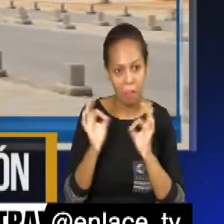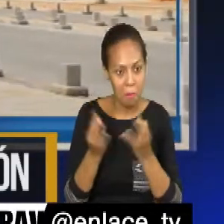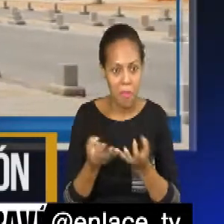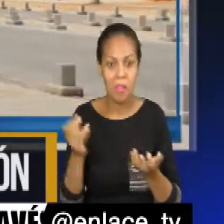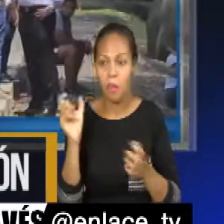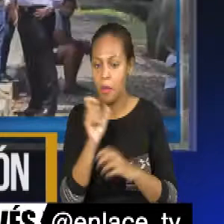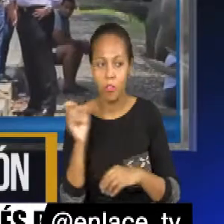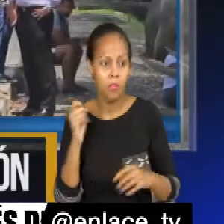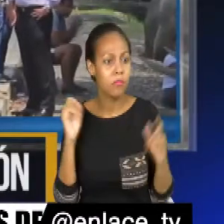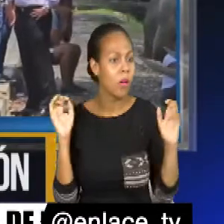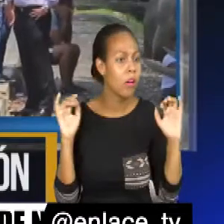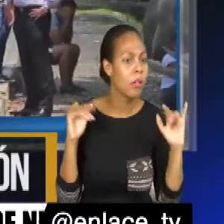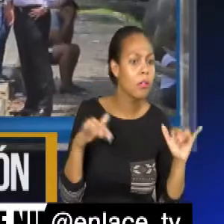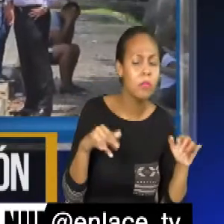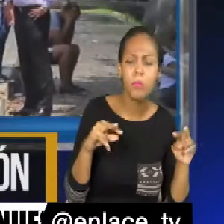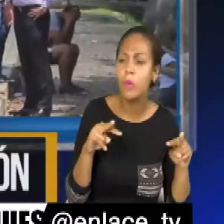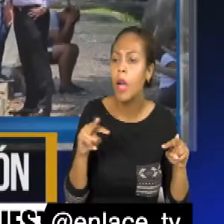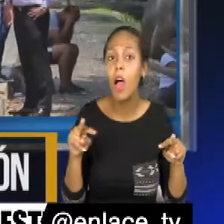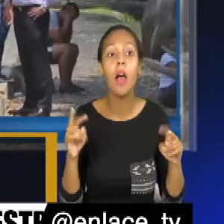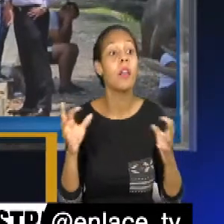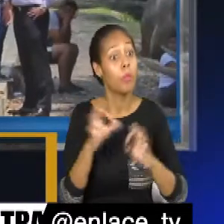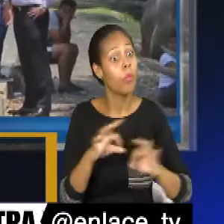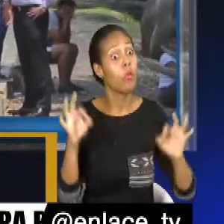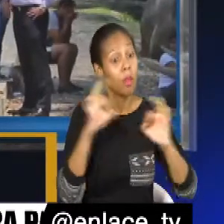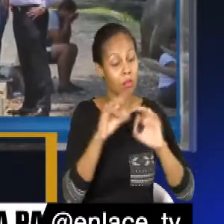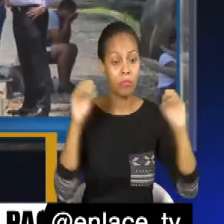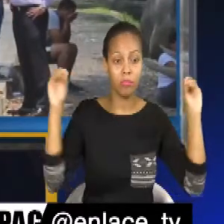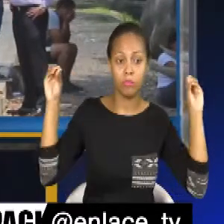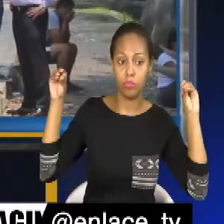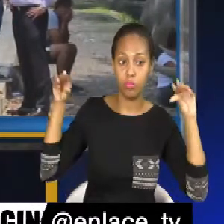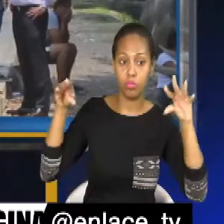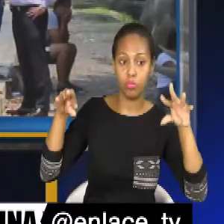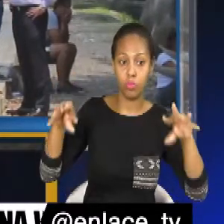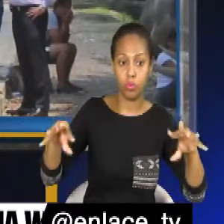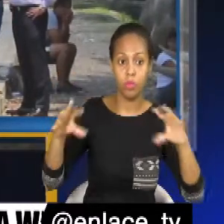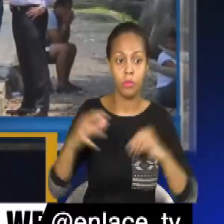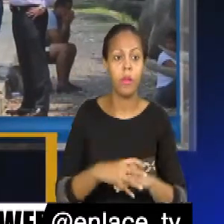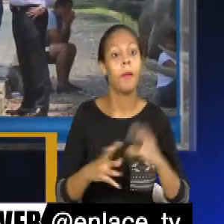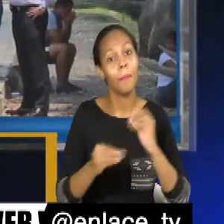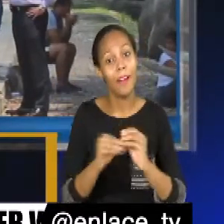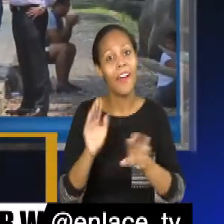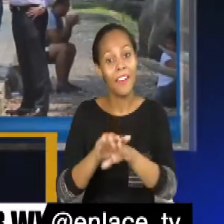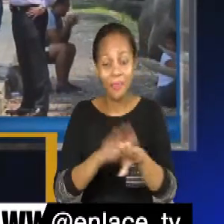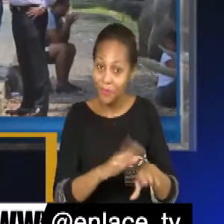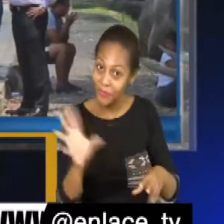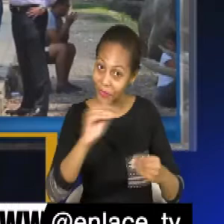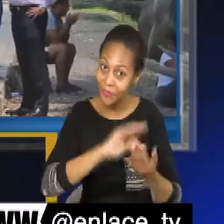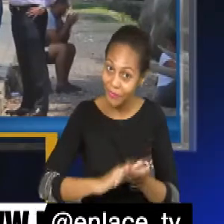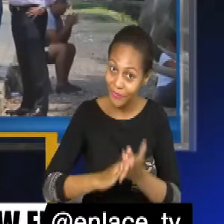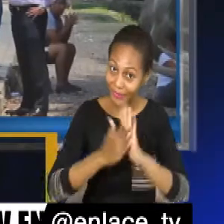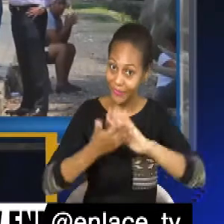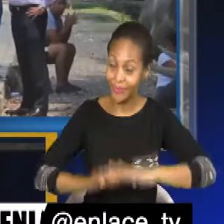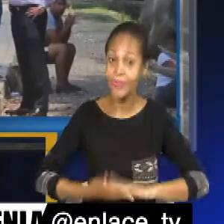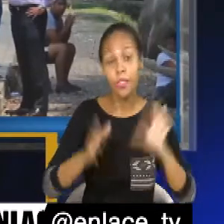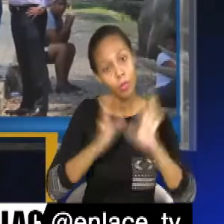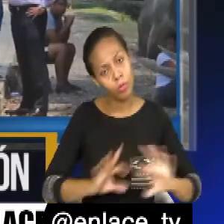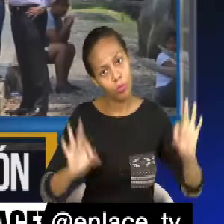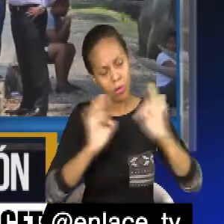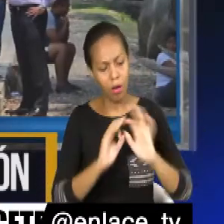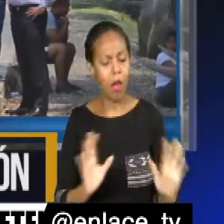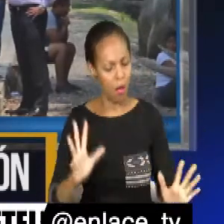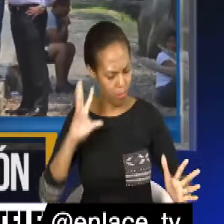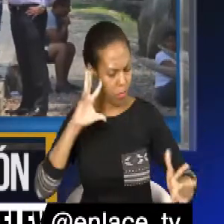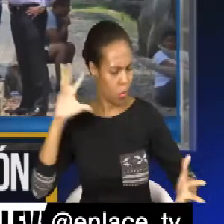eso tan importante mantenerlo iluminado. Y pues de paso decirle a la ciudadanía que es muy importante su compromiso de